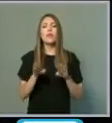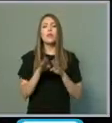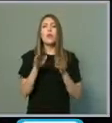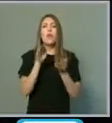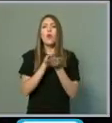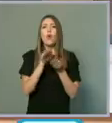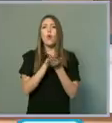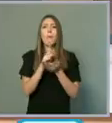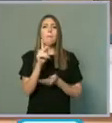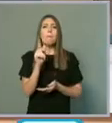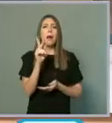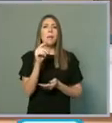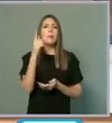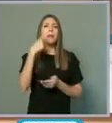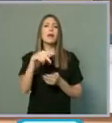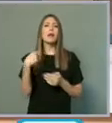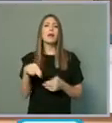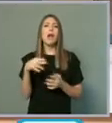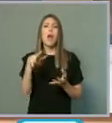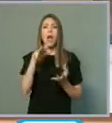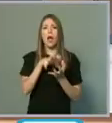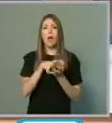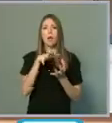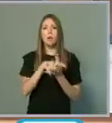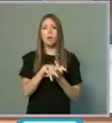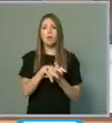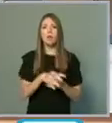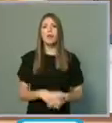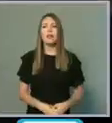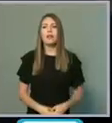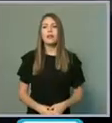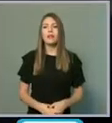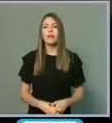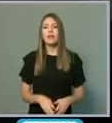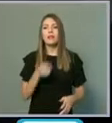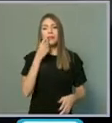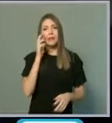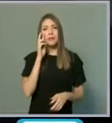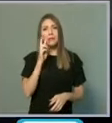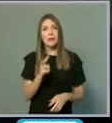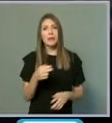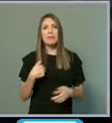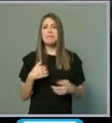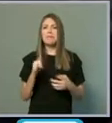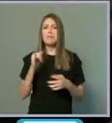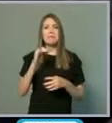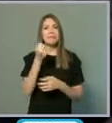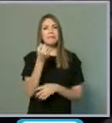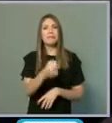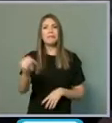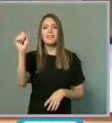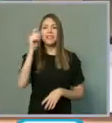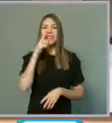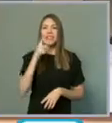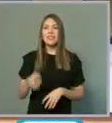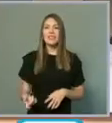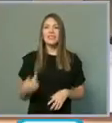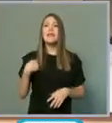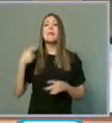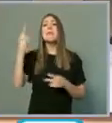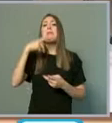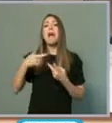de papa, Mira. pero le llamamos hamburguesas, ¿ok? No, te Qué digo que yo bonito, soy te digo que ya ya para qué perfectísima. vengo, Dios mío, si ya saben